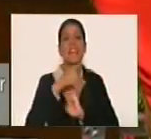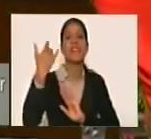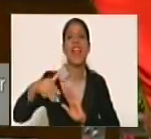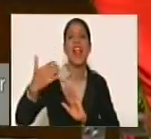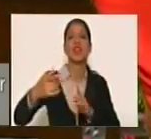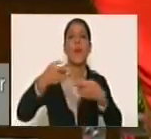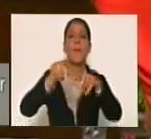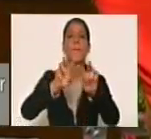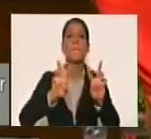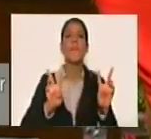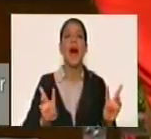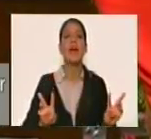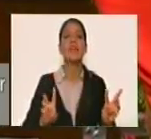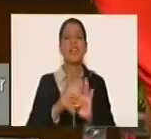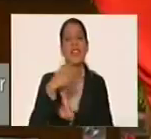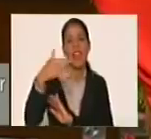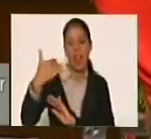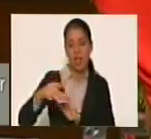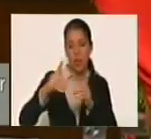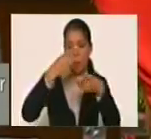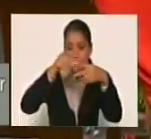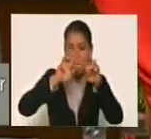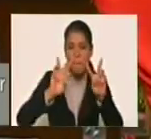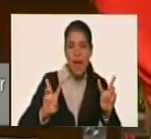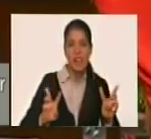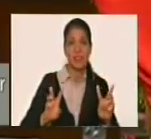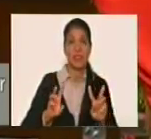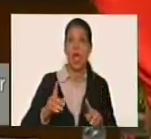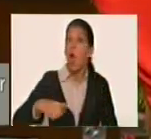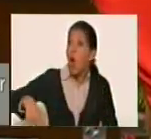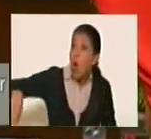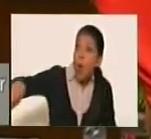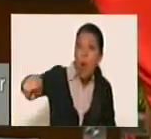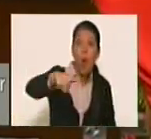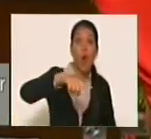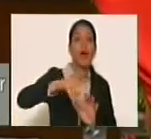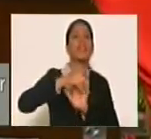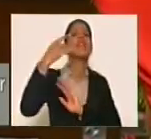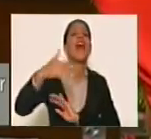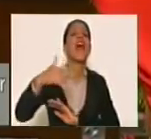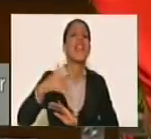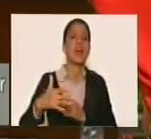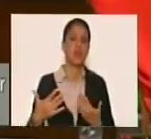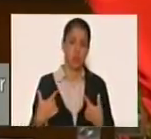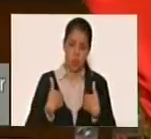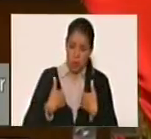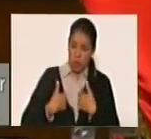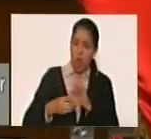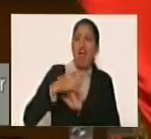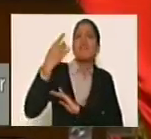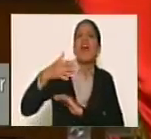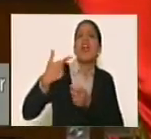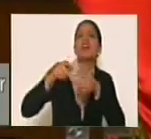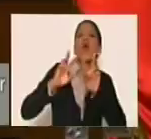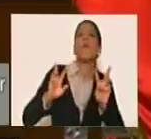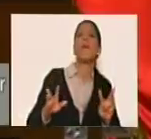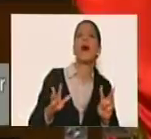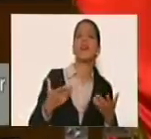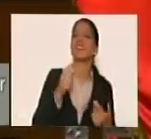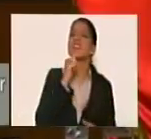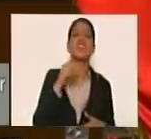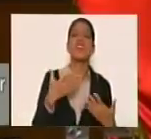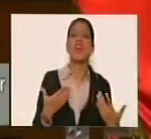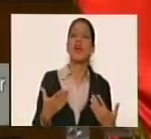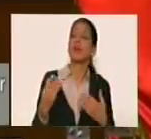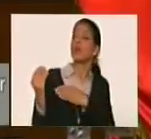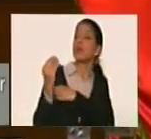paz. El derecho a la paz. Es un derecho que tenemos. Y alguien debe garantizarme mi derecho a la paz. Y ese que tiene que garantizarme lo tiene que